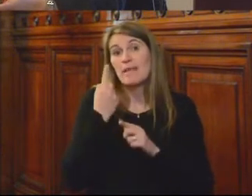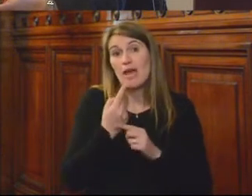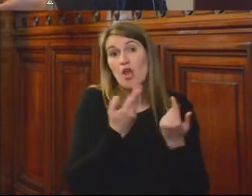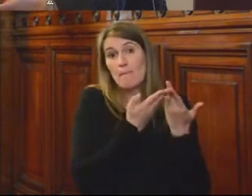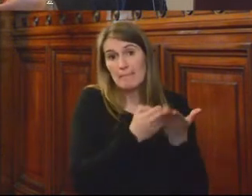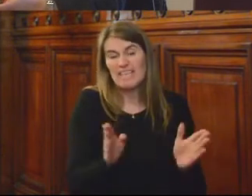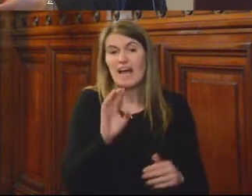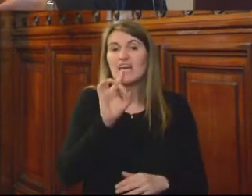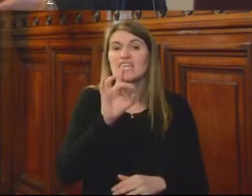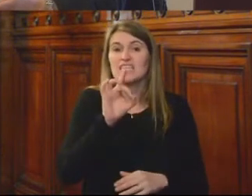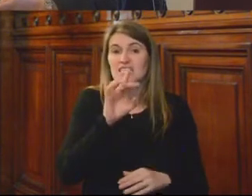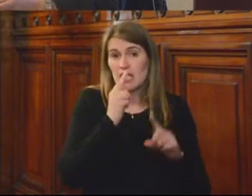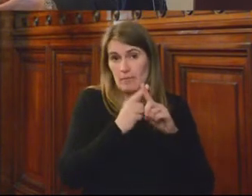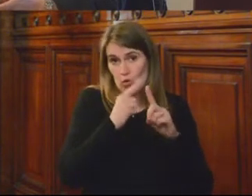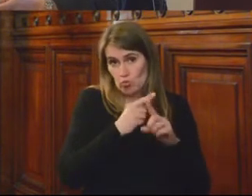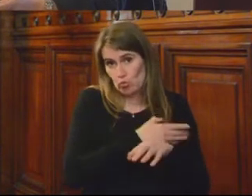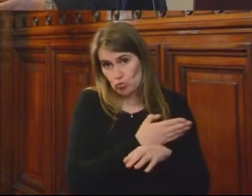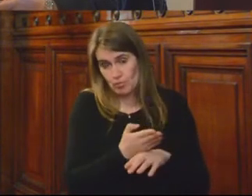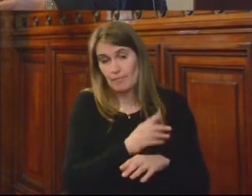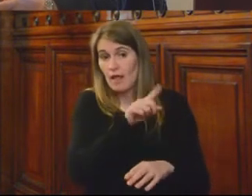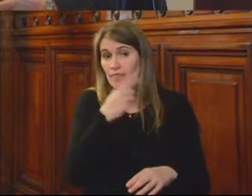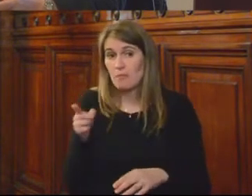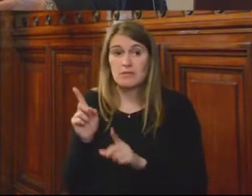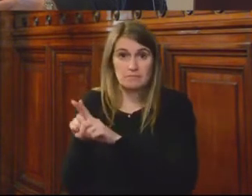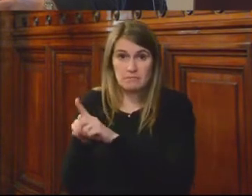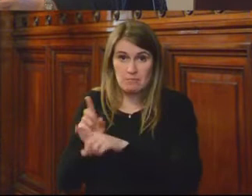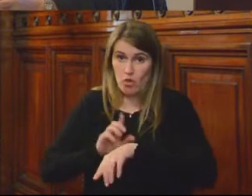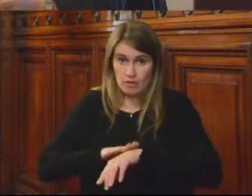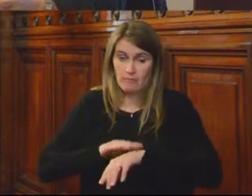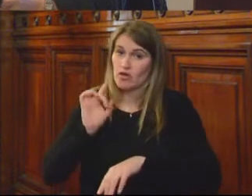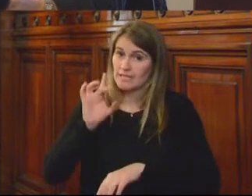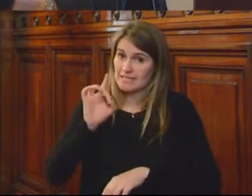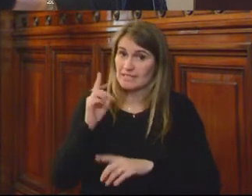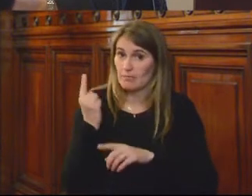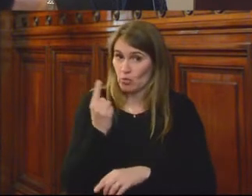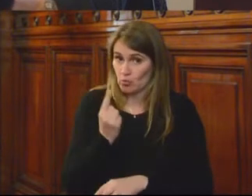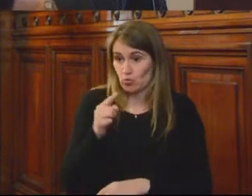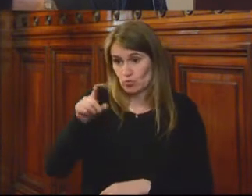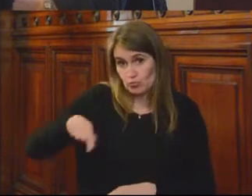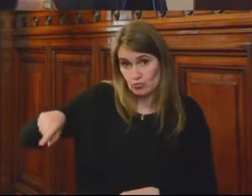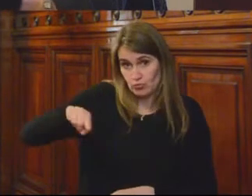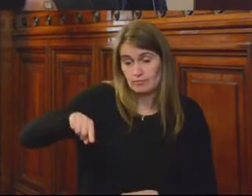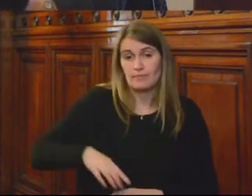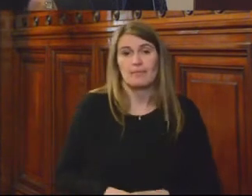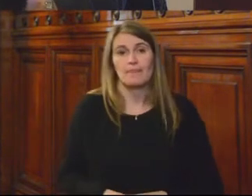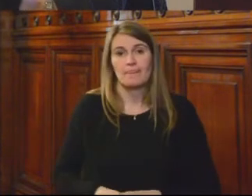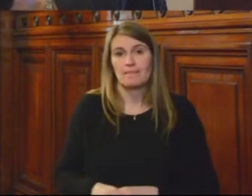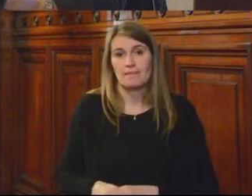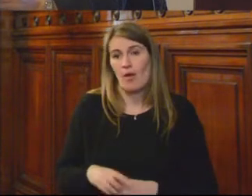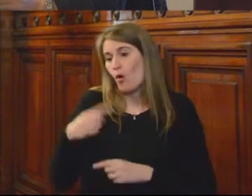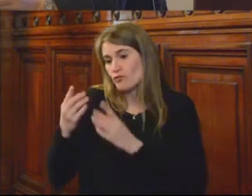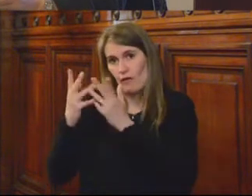por 15 minutos, luego por el mismo tiempo las organizaciones y la sociedad civil, luego